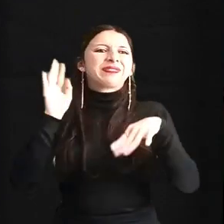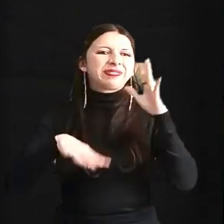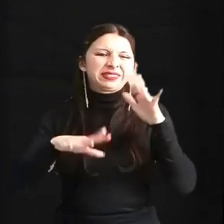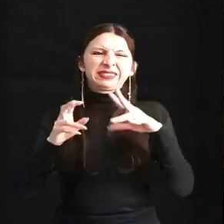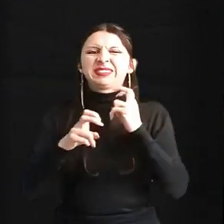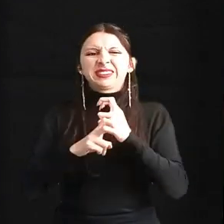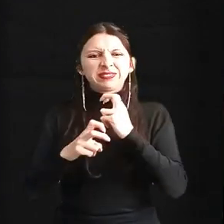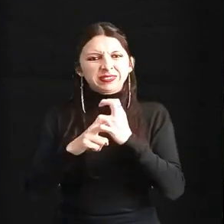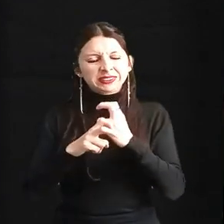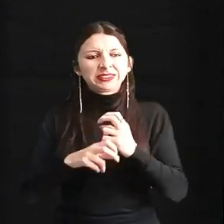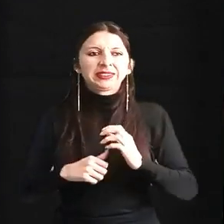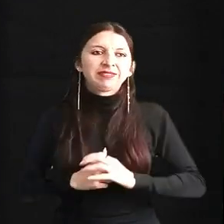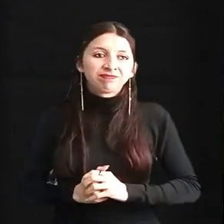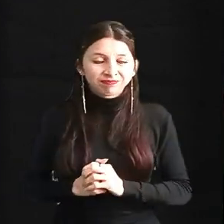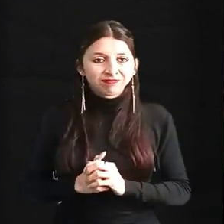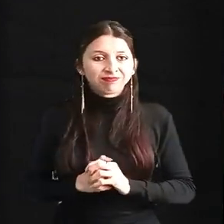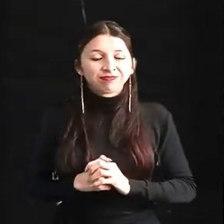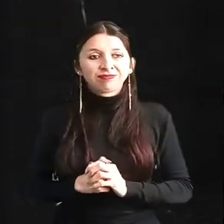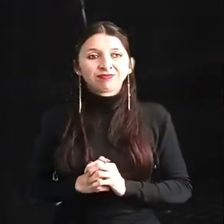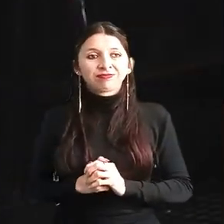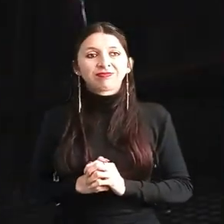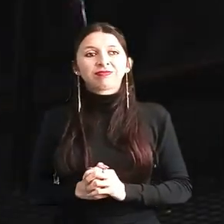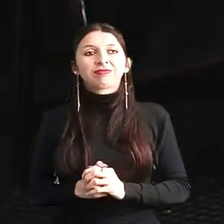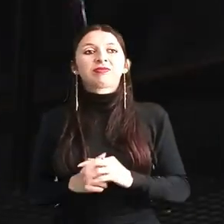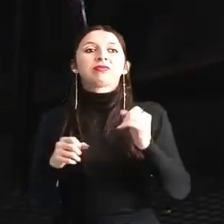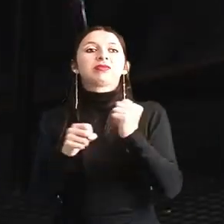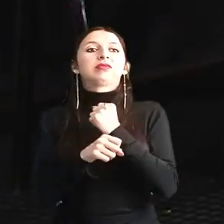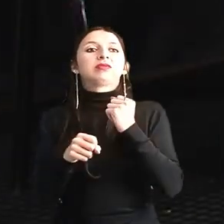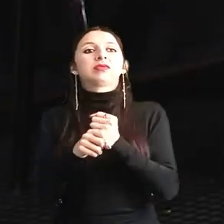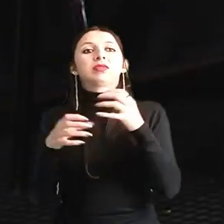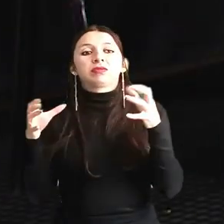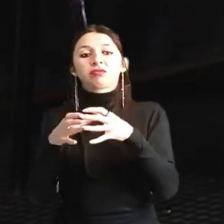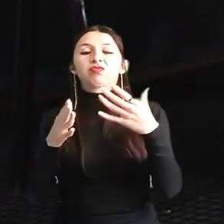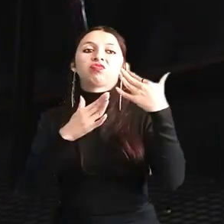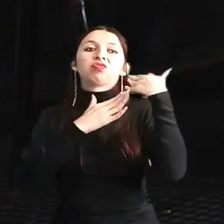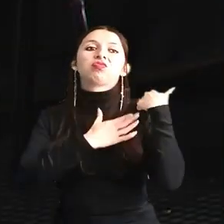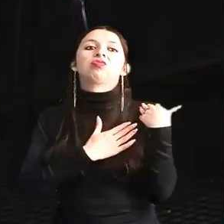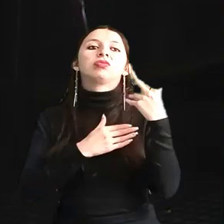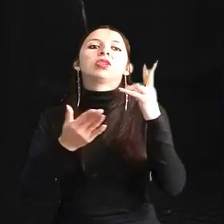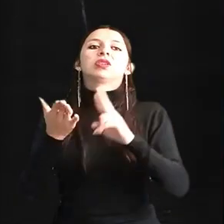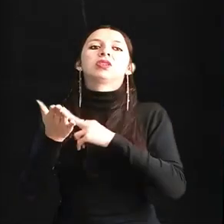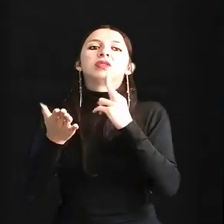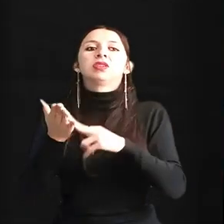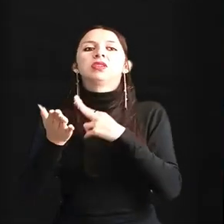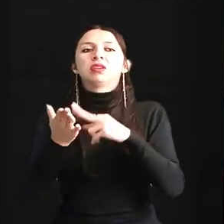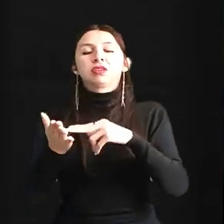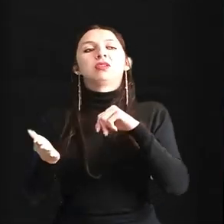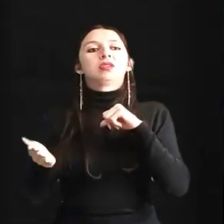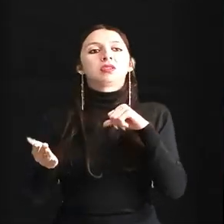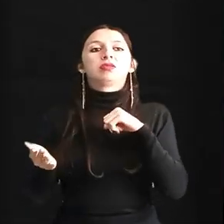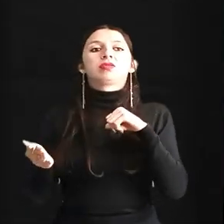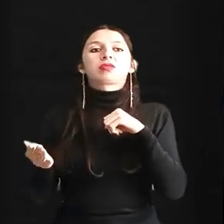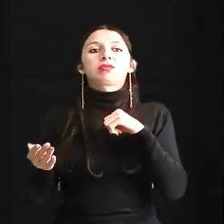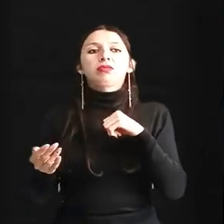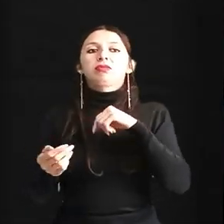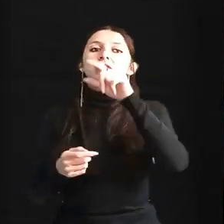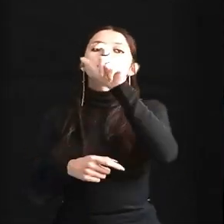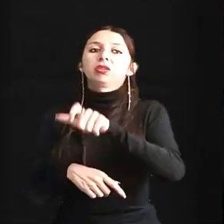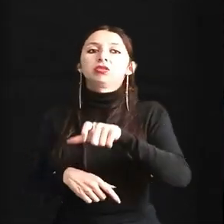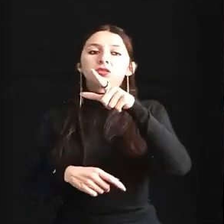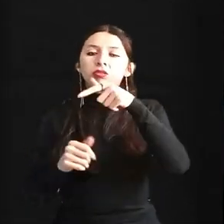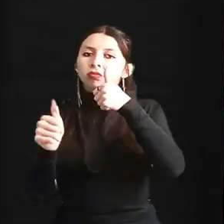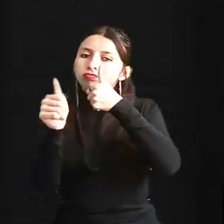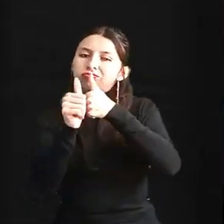de un Manu que llega a nuestra revista Este es un trabajo en equipo la revista cuenta con el apoyo